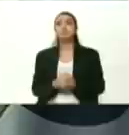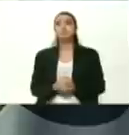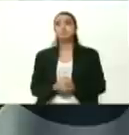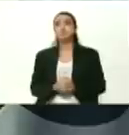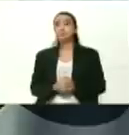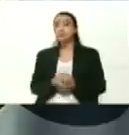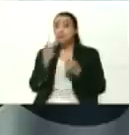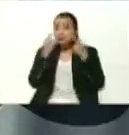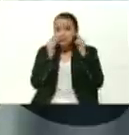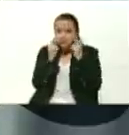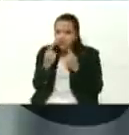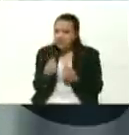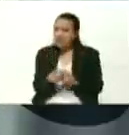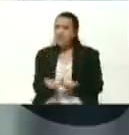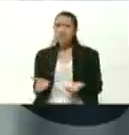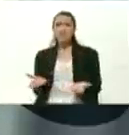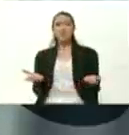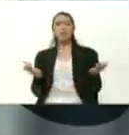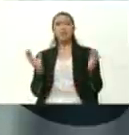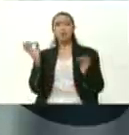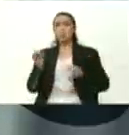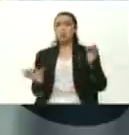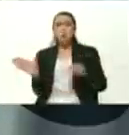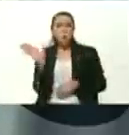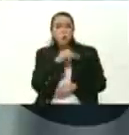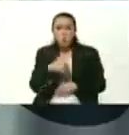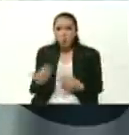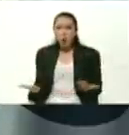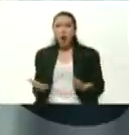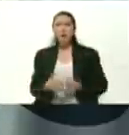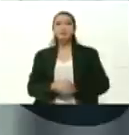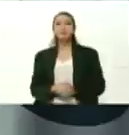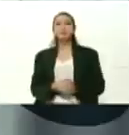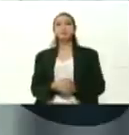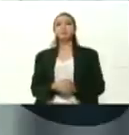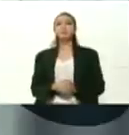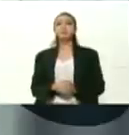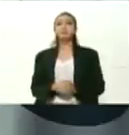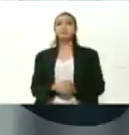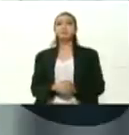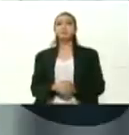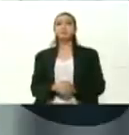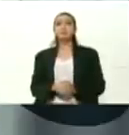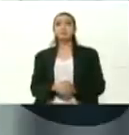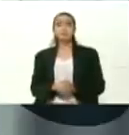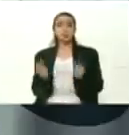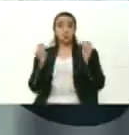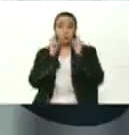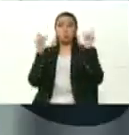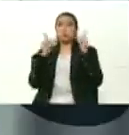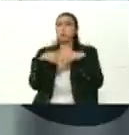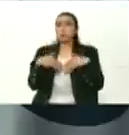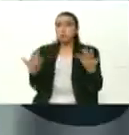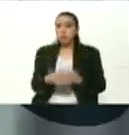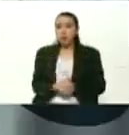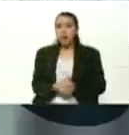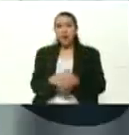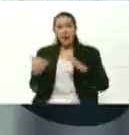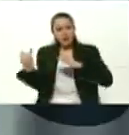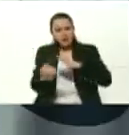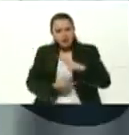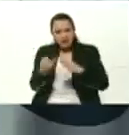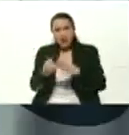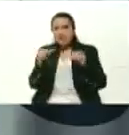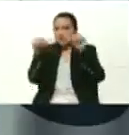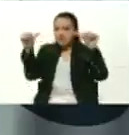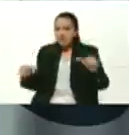lo injusto, lo realmente abominable fue que ningún órgano de sistema